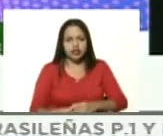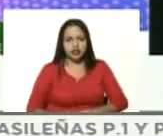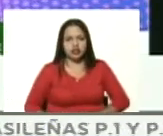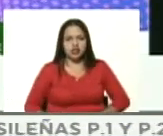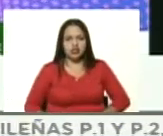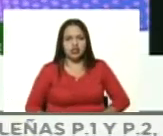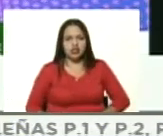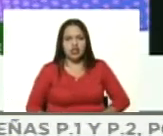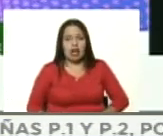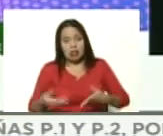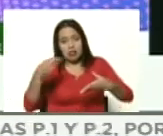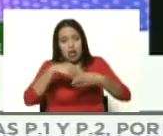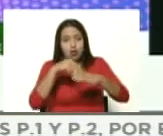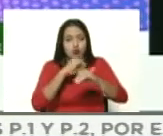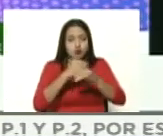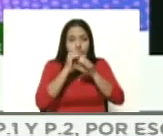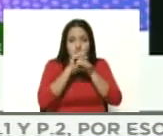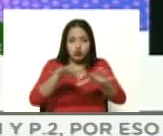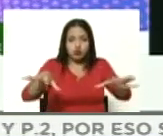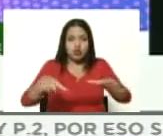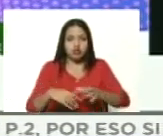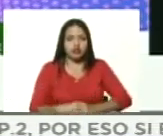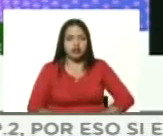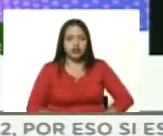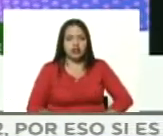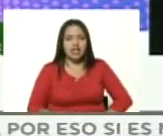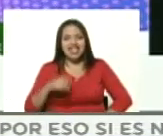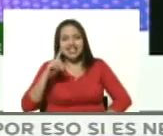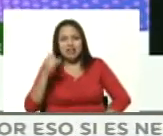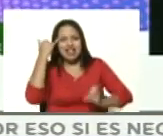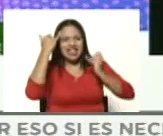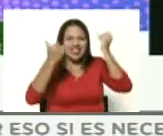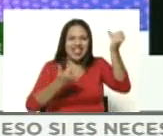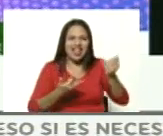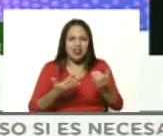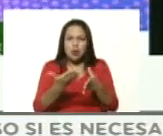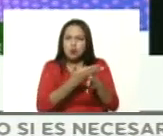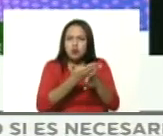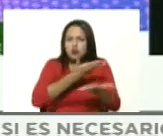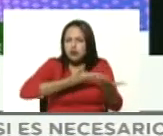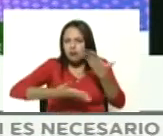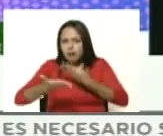las redes sociales. Y retomar la iniciativa diplomática.